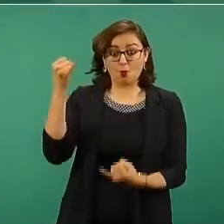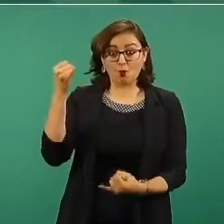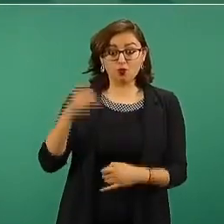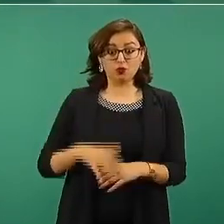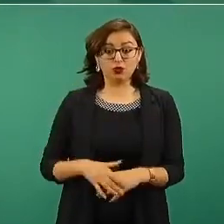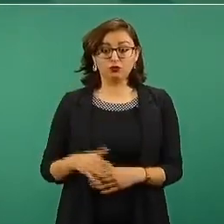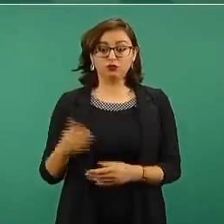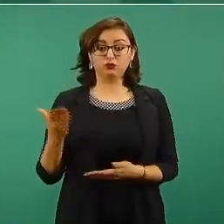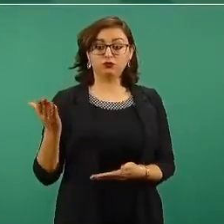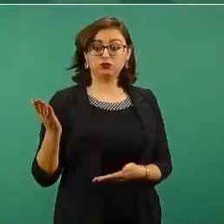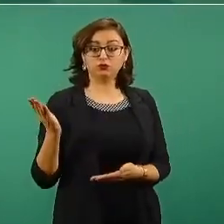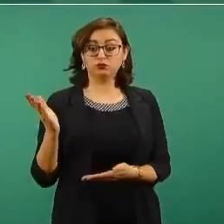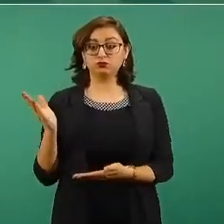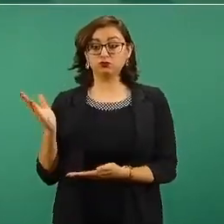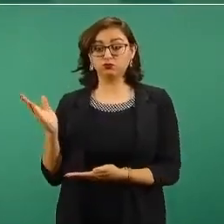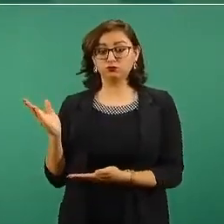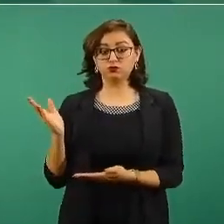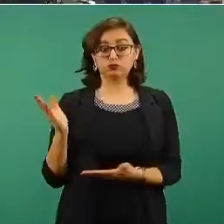para entregarnos